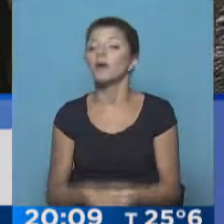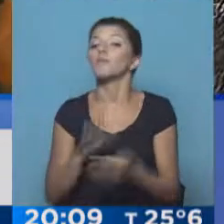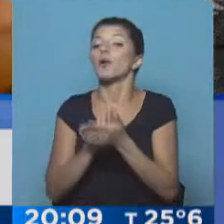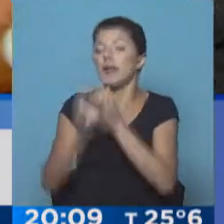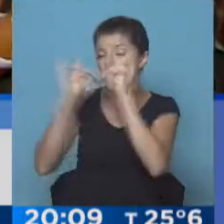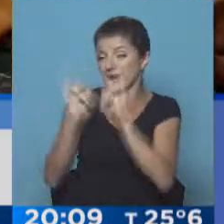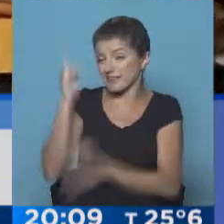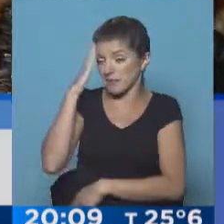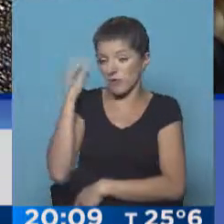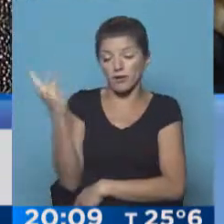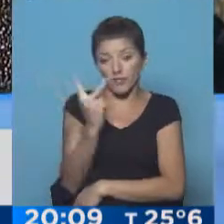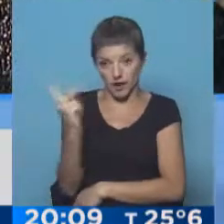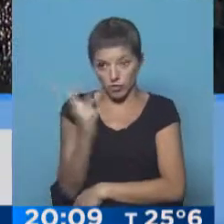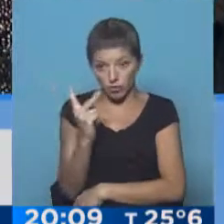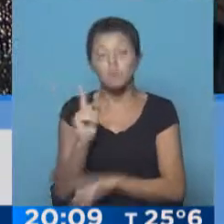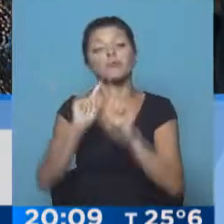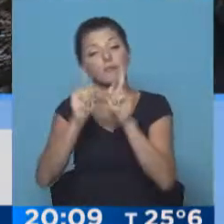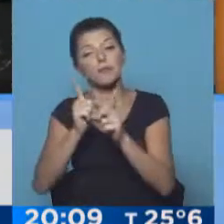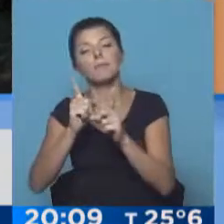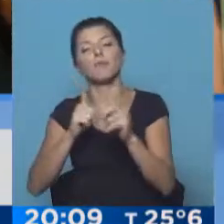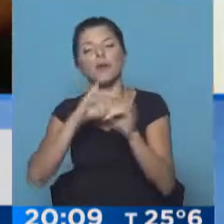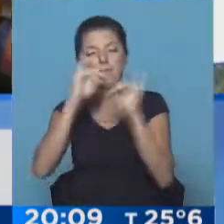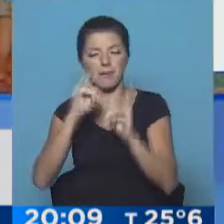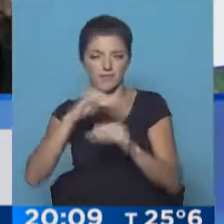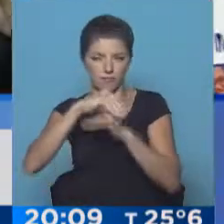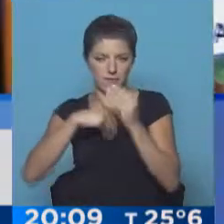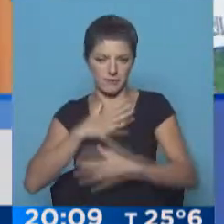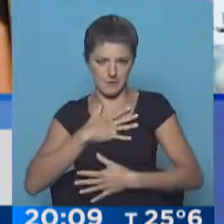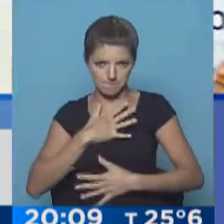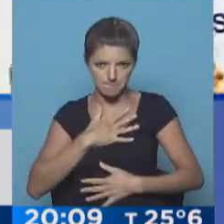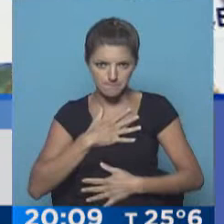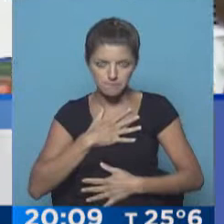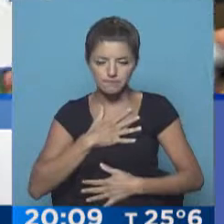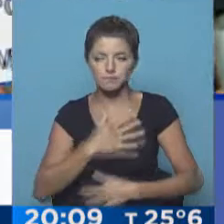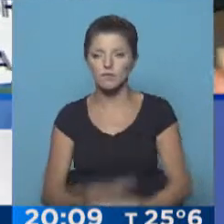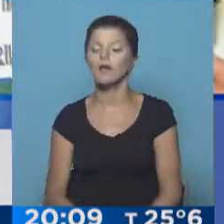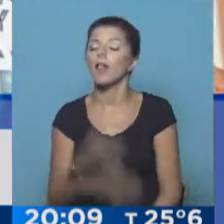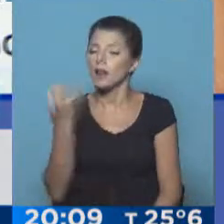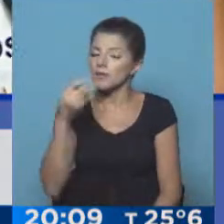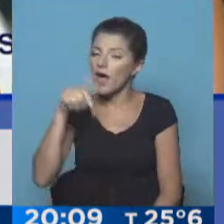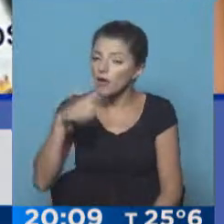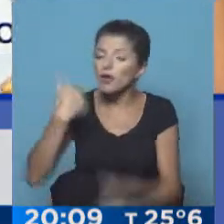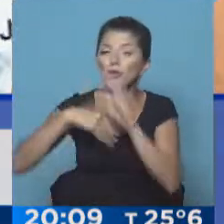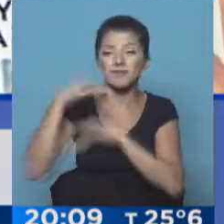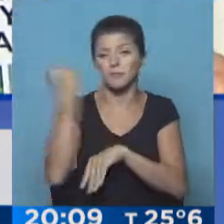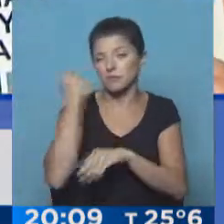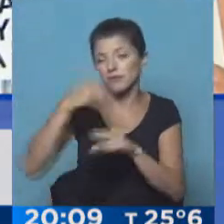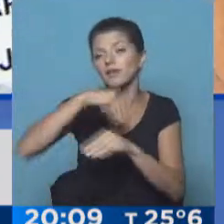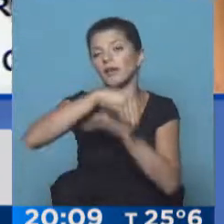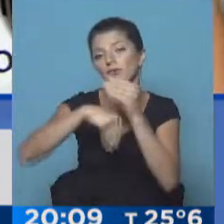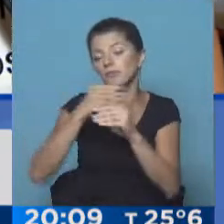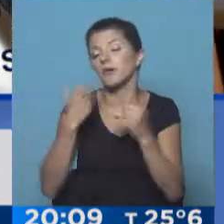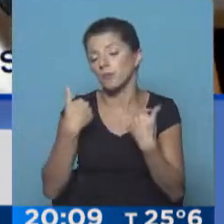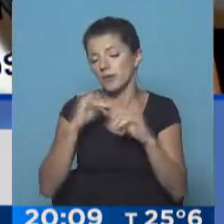Marina y María José, como por la paz de mi familia. La verdad es que en este momento lo que más me importa es que mi familia consiga volver a tener